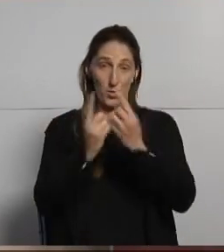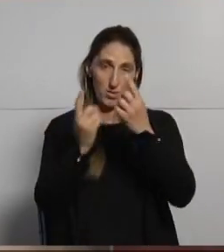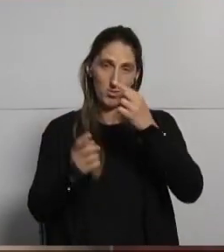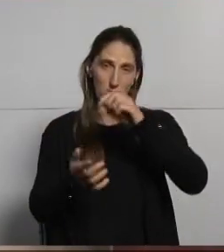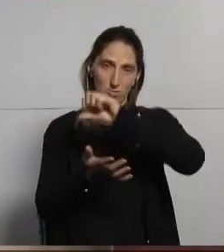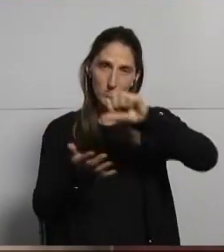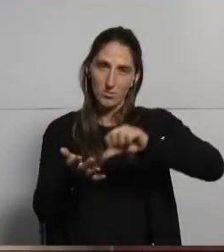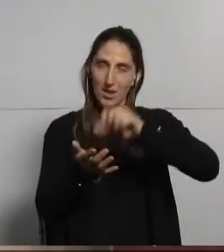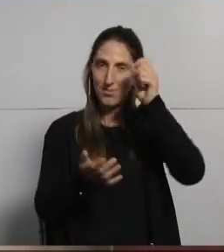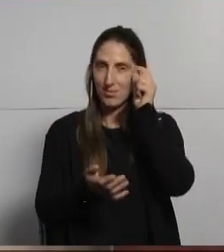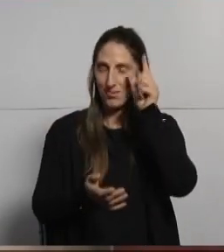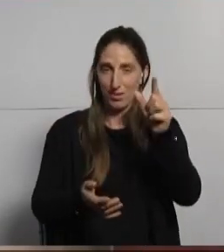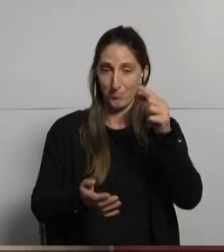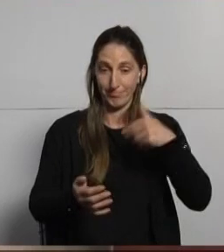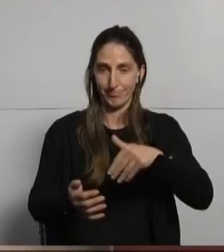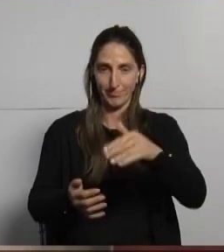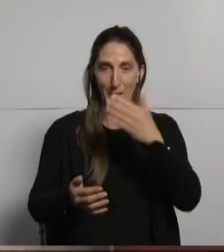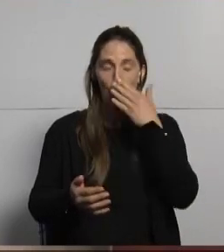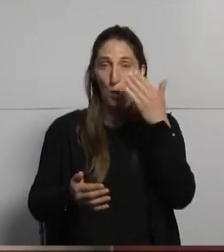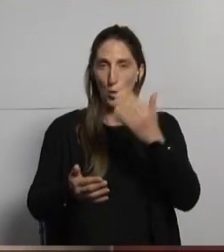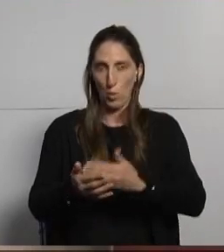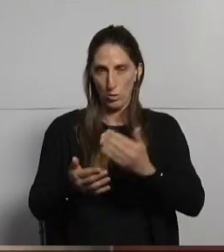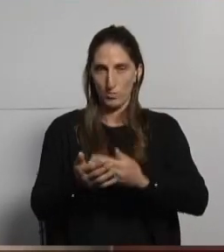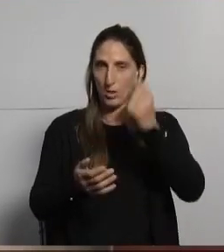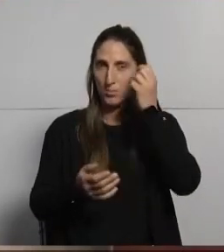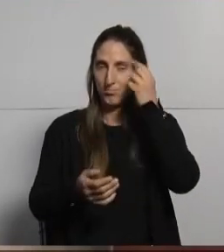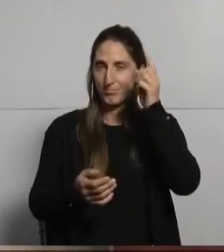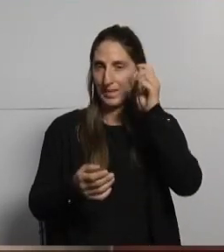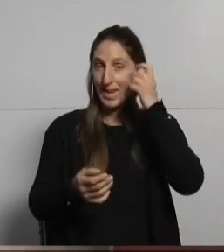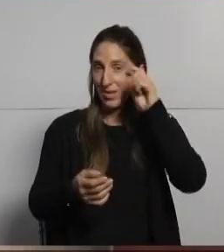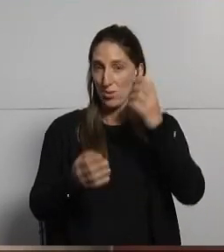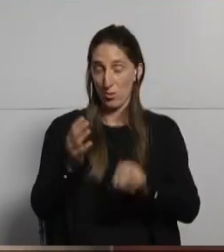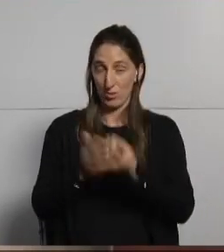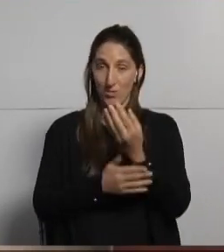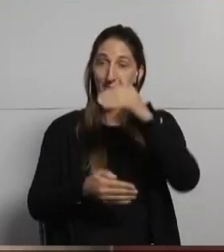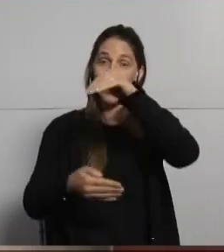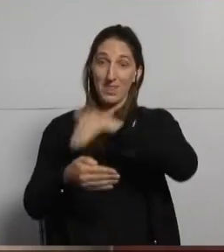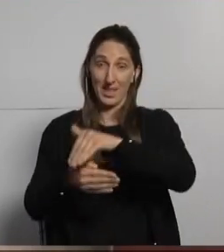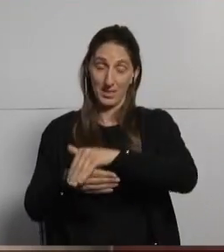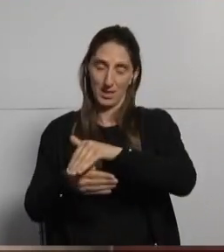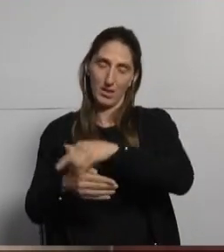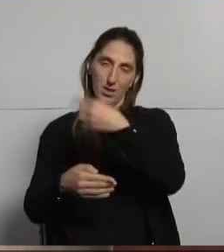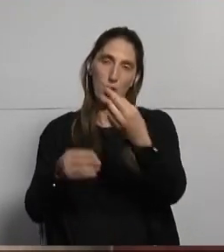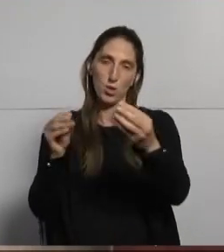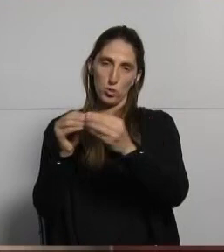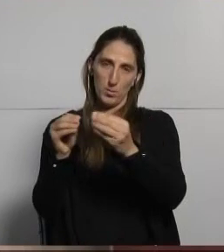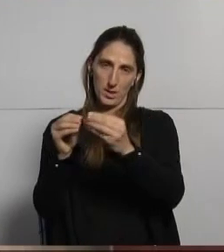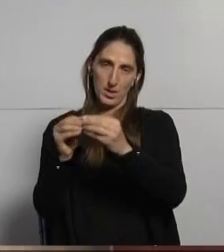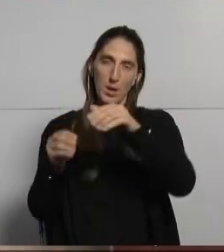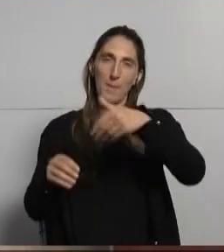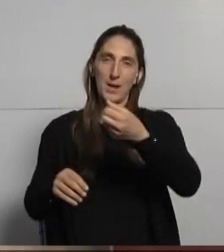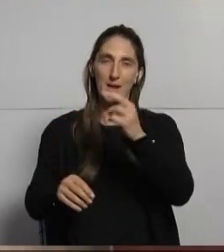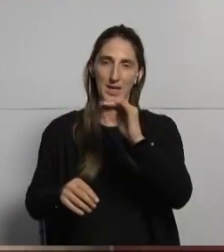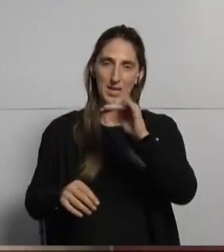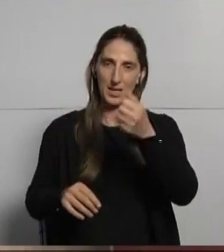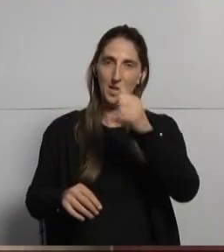inteligentes y estamos llegando al tramo final de las mañanas de innovación. Por la tarde, recuerden, en este lugar va a estar María José Borges, colega y compañera, para